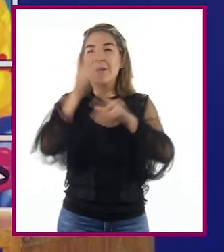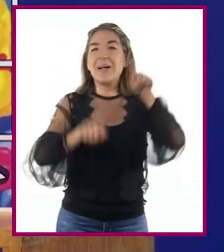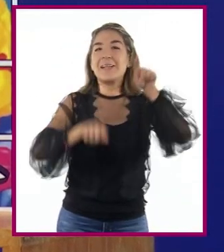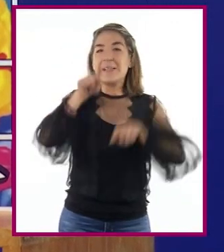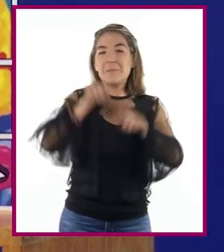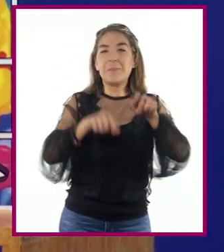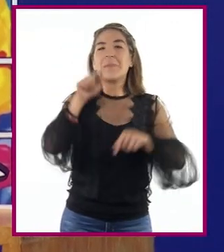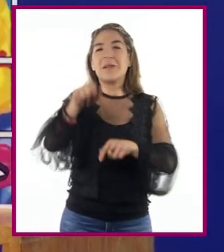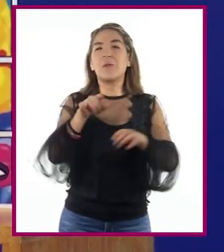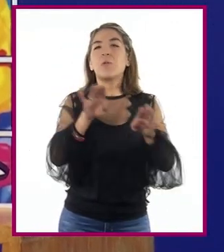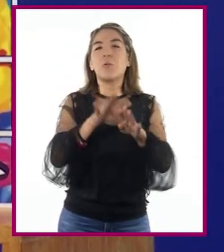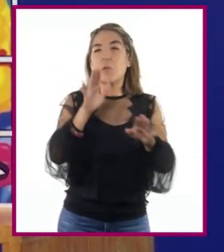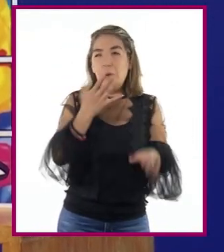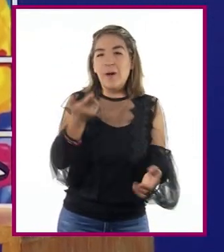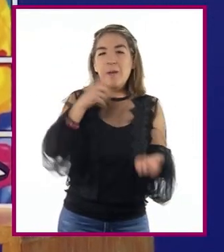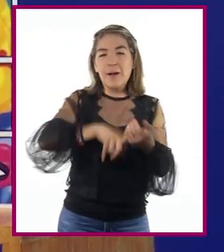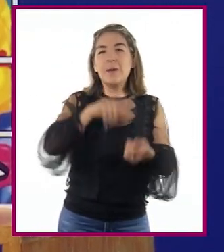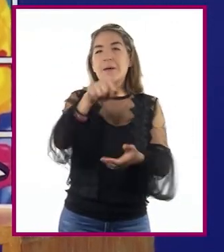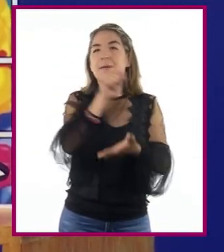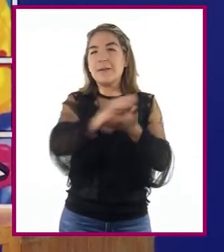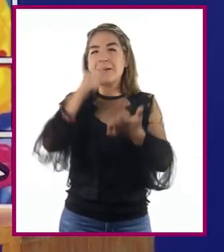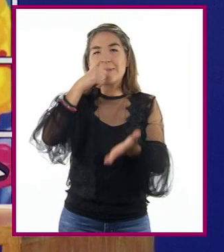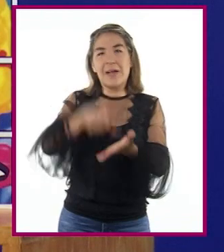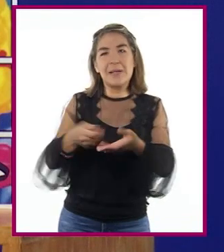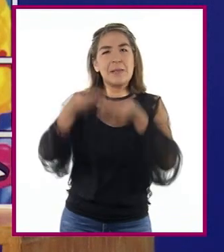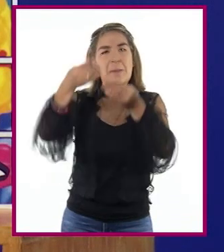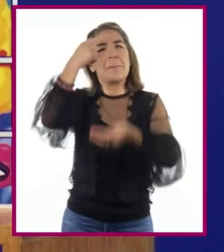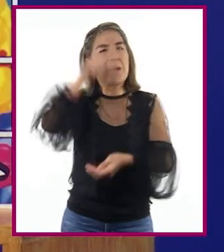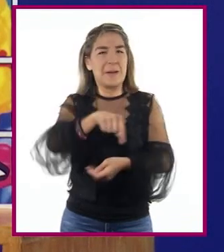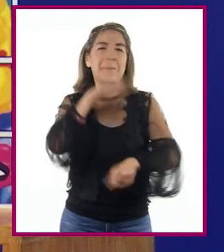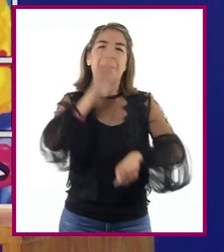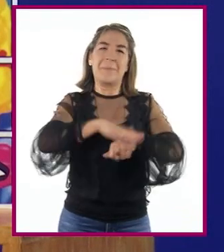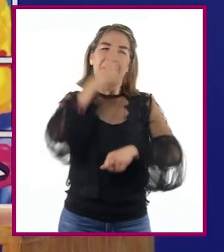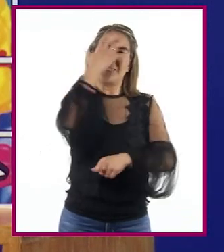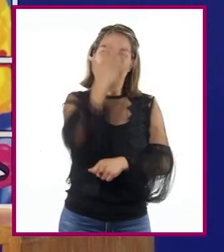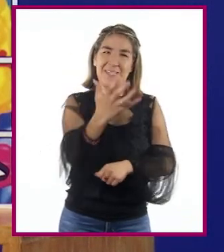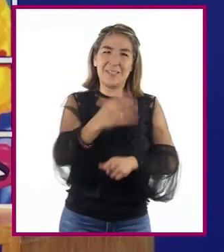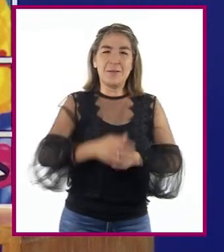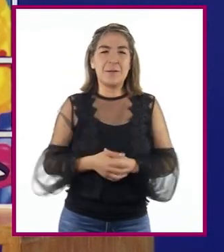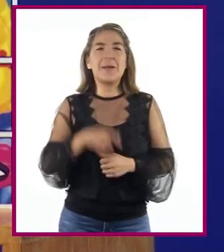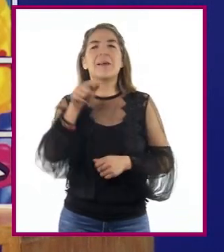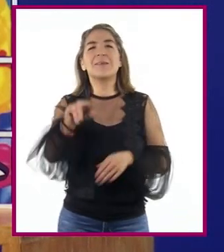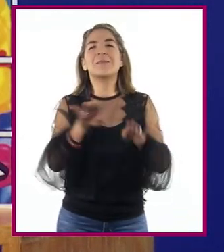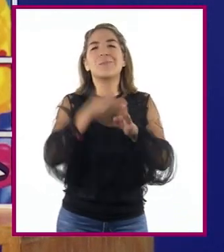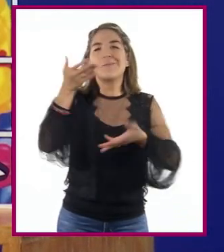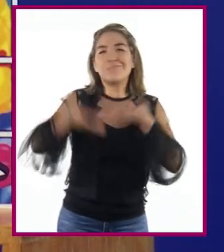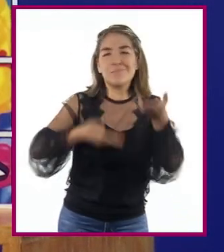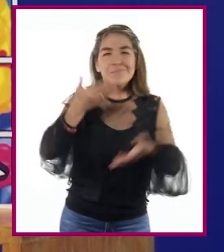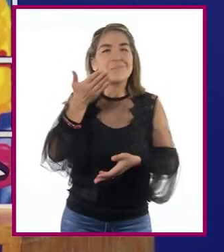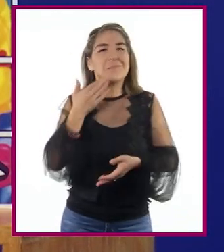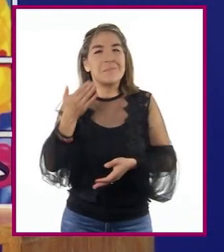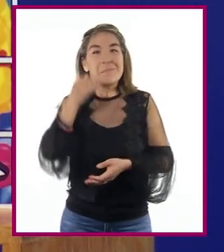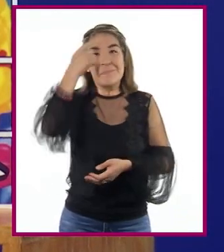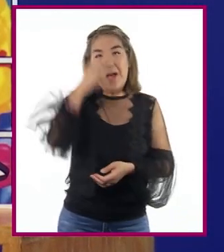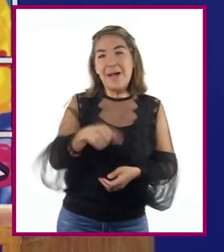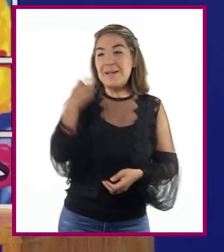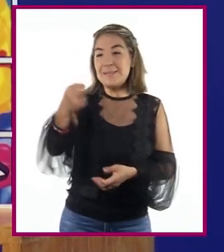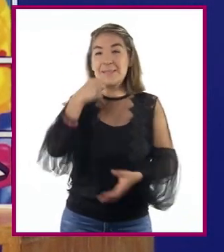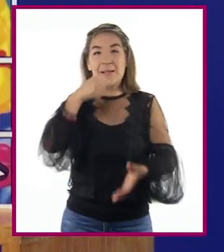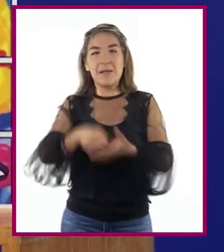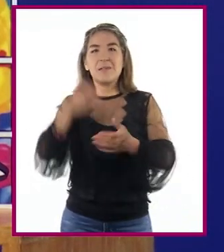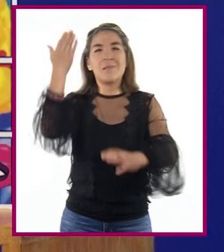que dirigirán la carta. Esto le da mayor seriedad. Es una forma de cortesía y permite que la carta